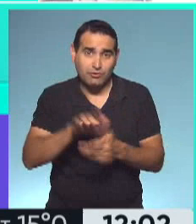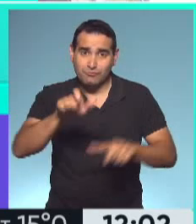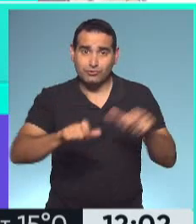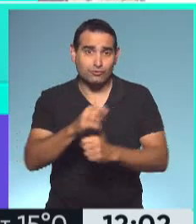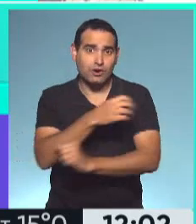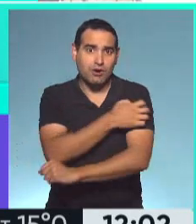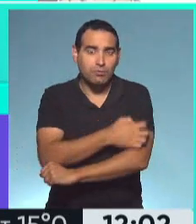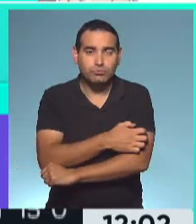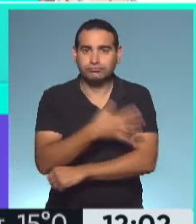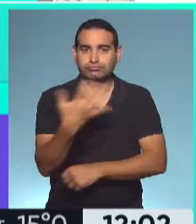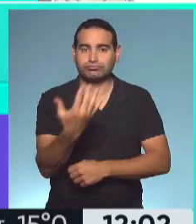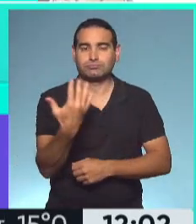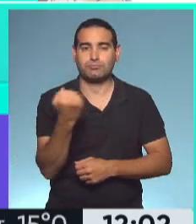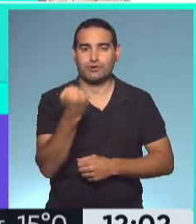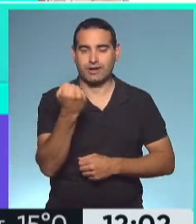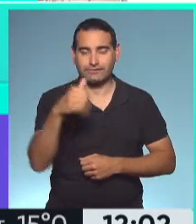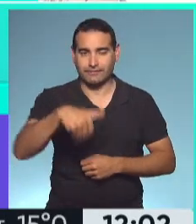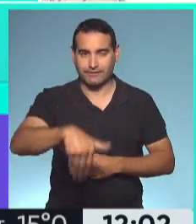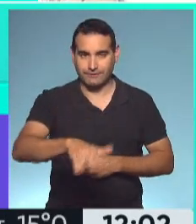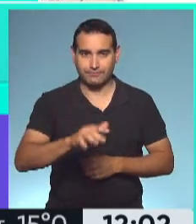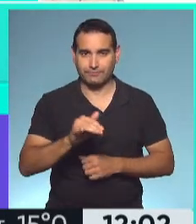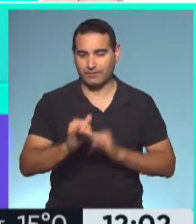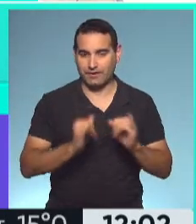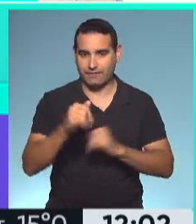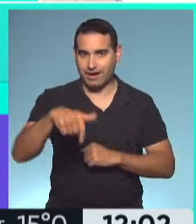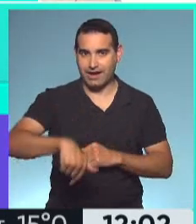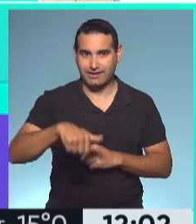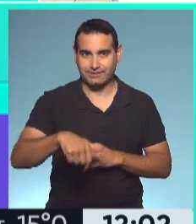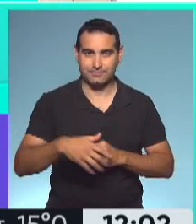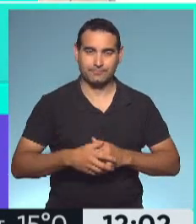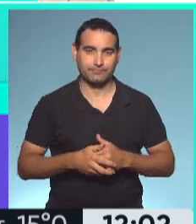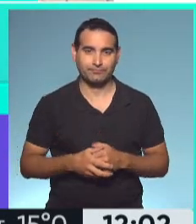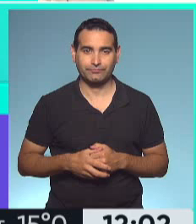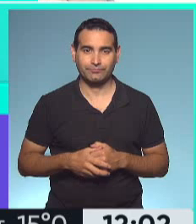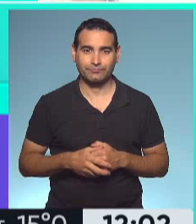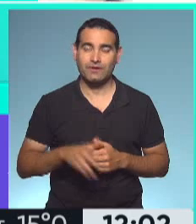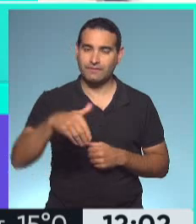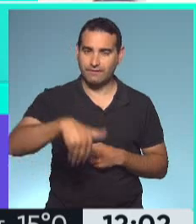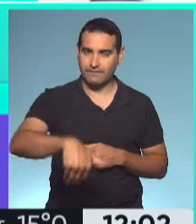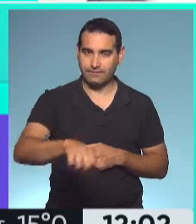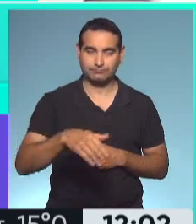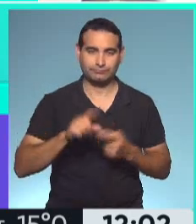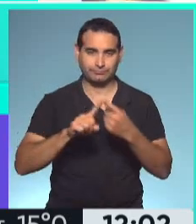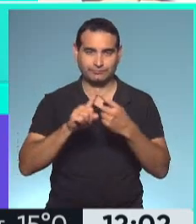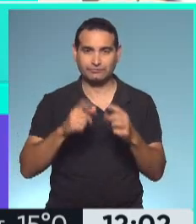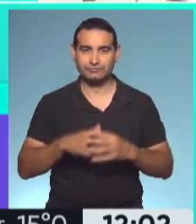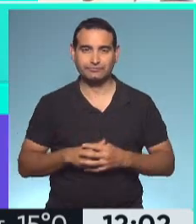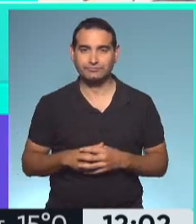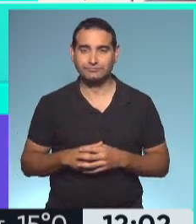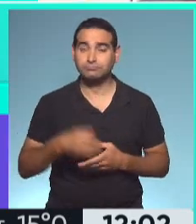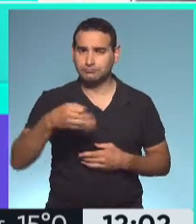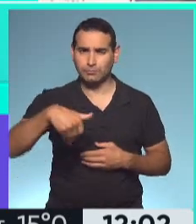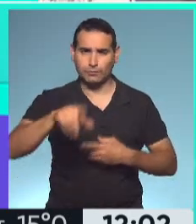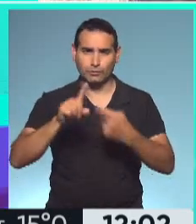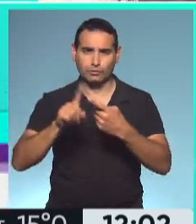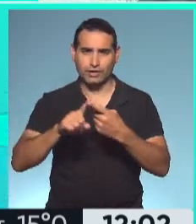los temas centrales que se va a tratar aquí en la zona sur del conurbano bonaerense. Minutos, nada más. Bien, Laura, volvemos, claro,